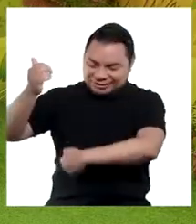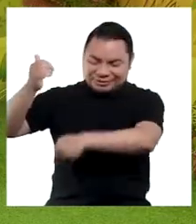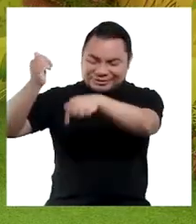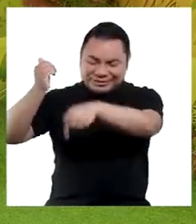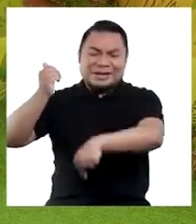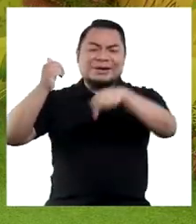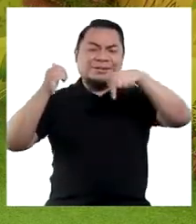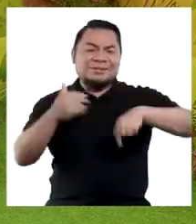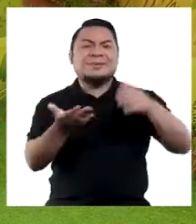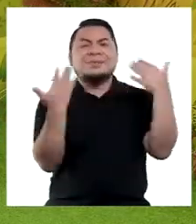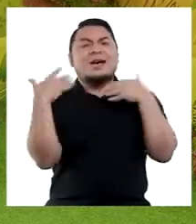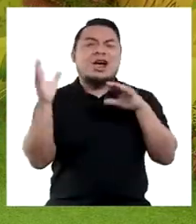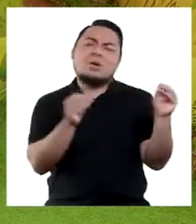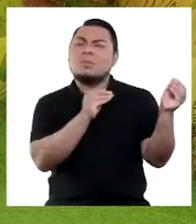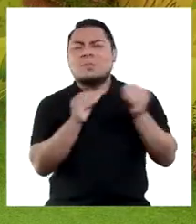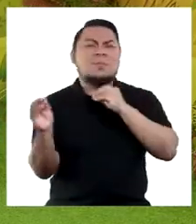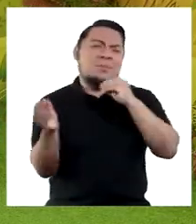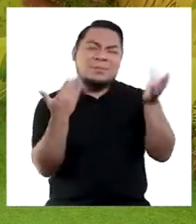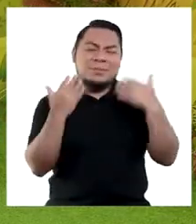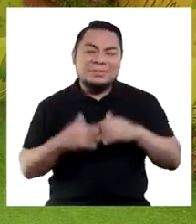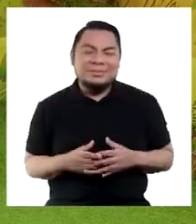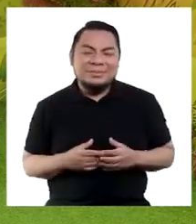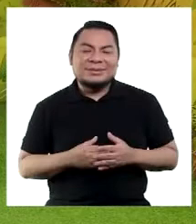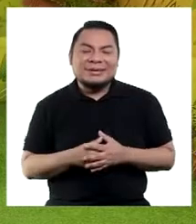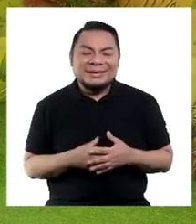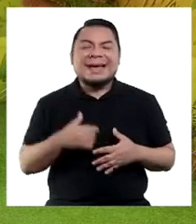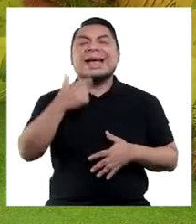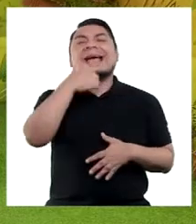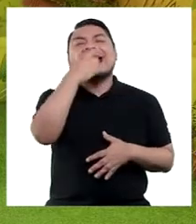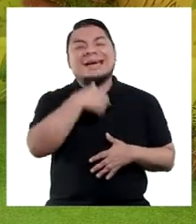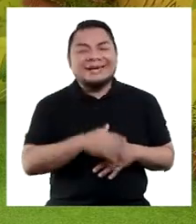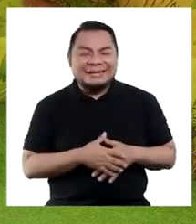caderas rodillas pies de dos muñecas codos hombros